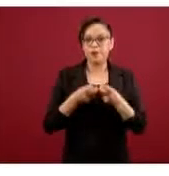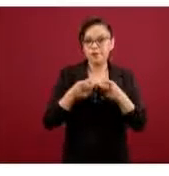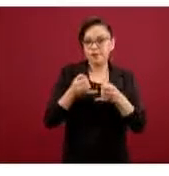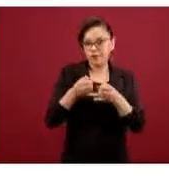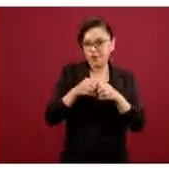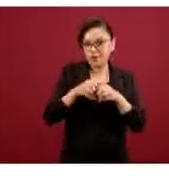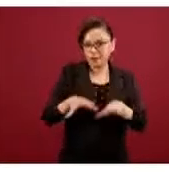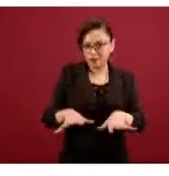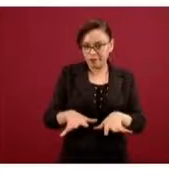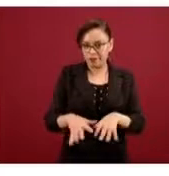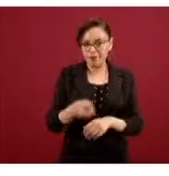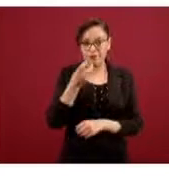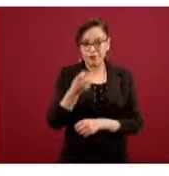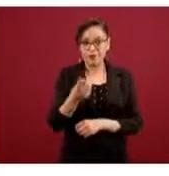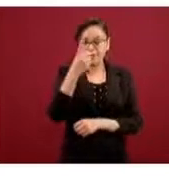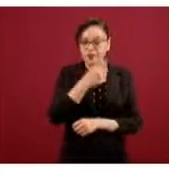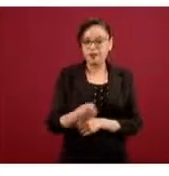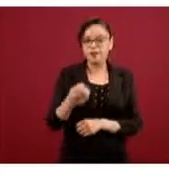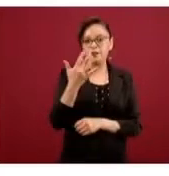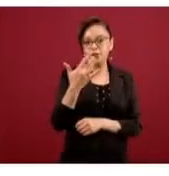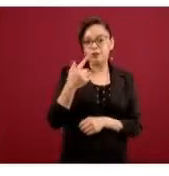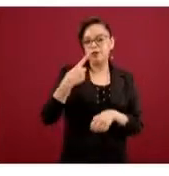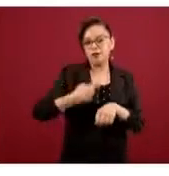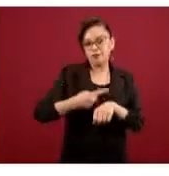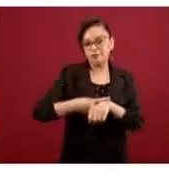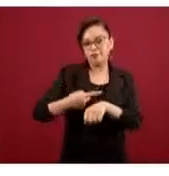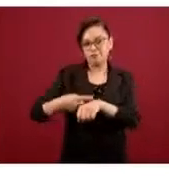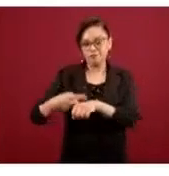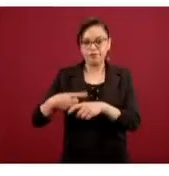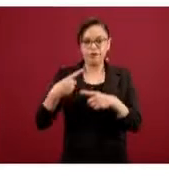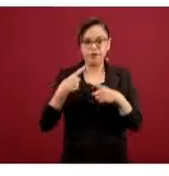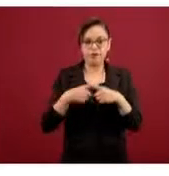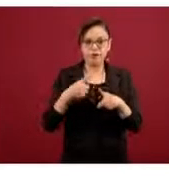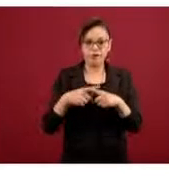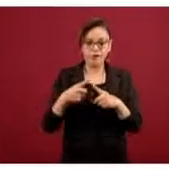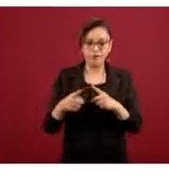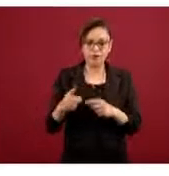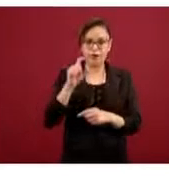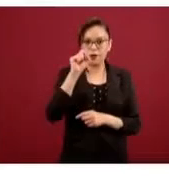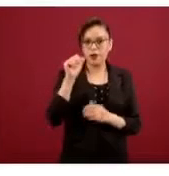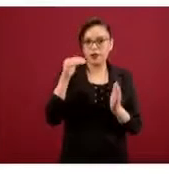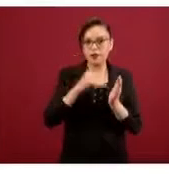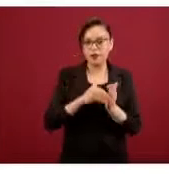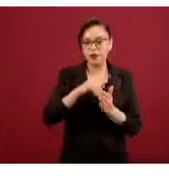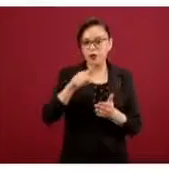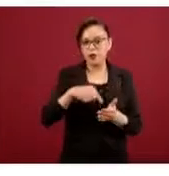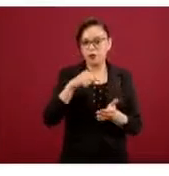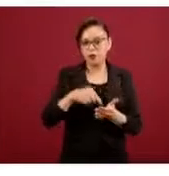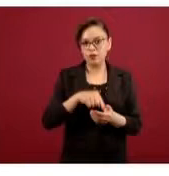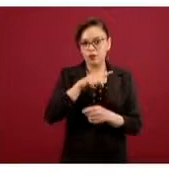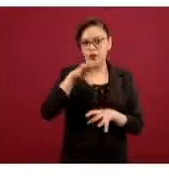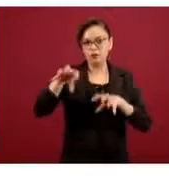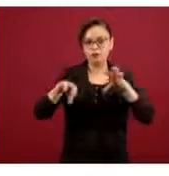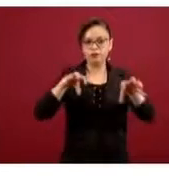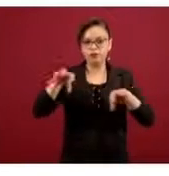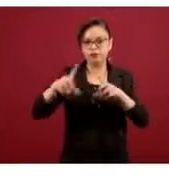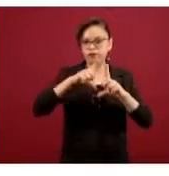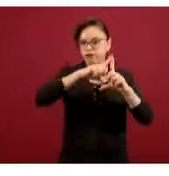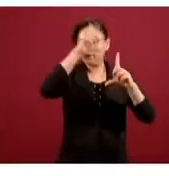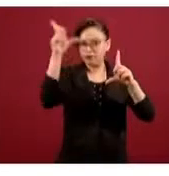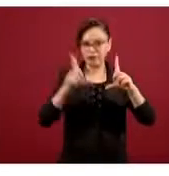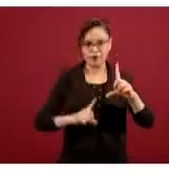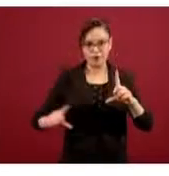más de 150 enfermedades en más de 26,000 unidades de salud de todo el país, de todo el sistema